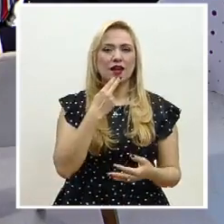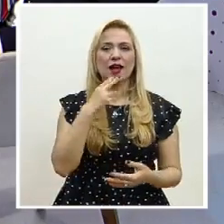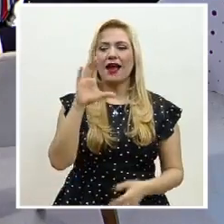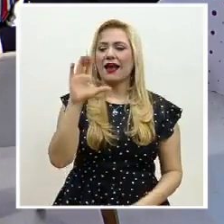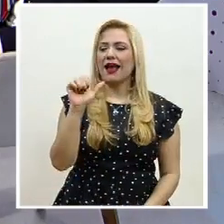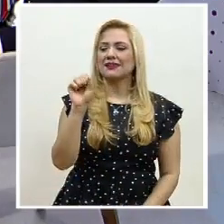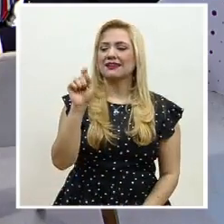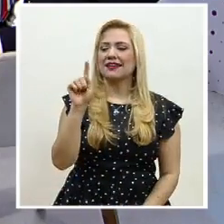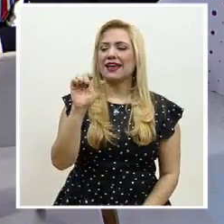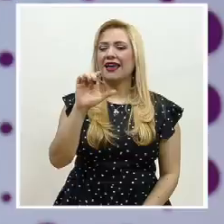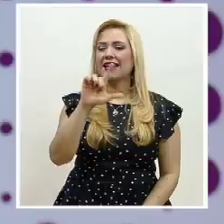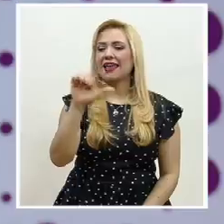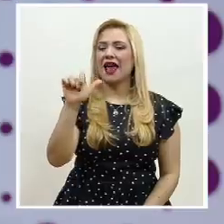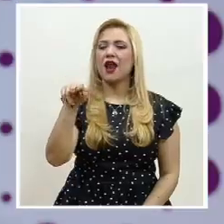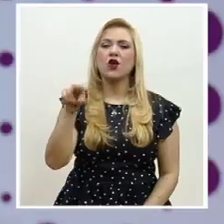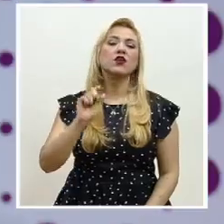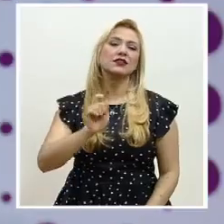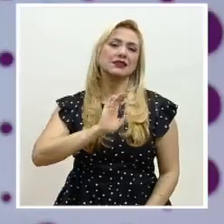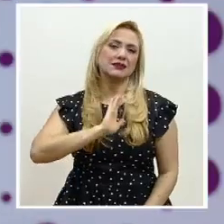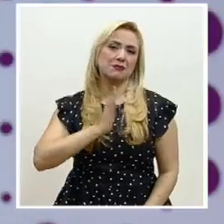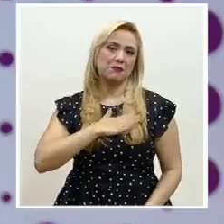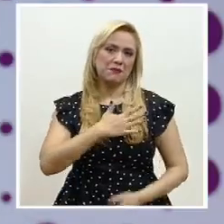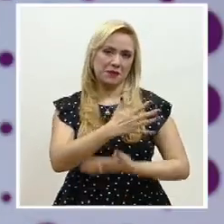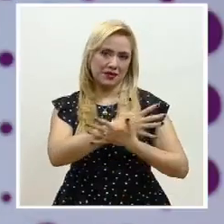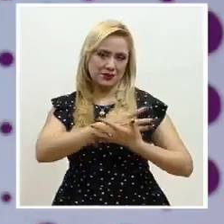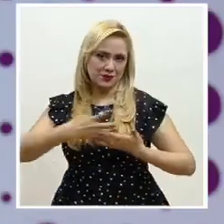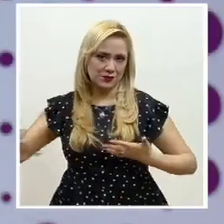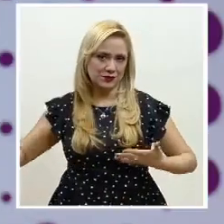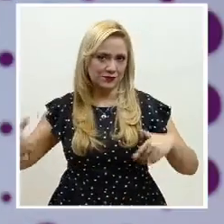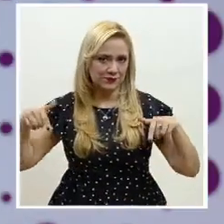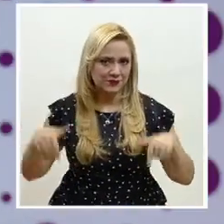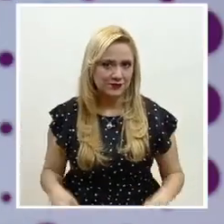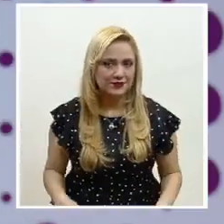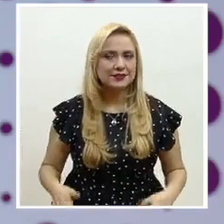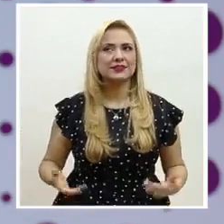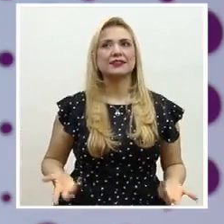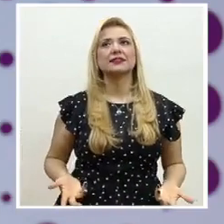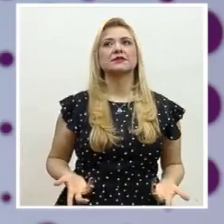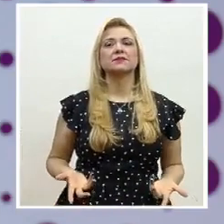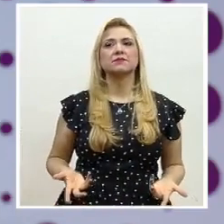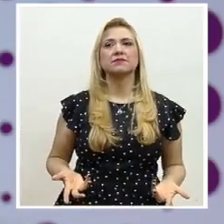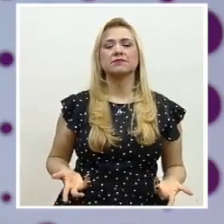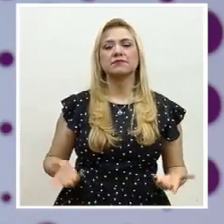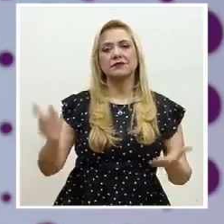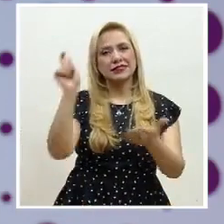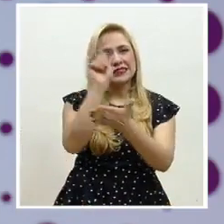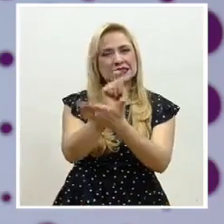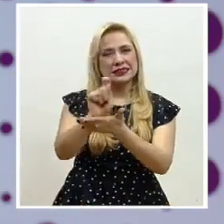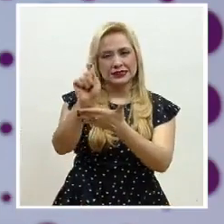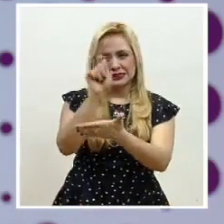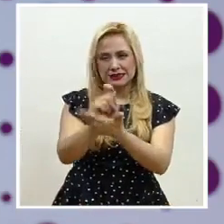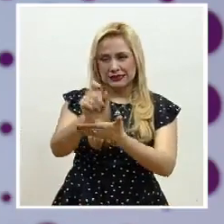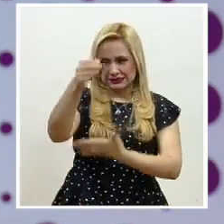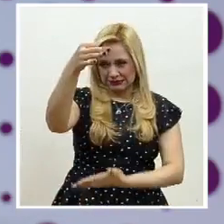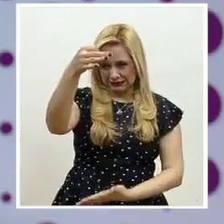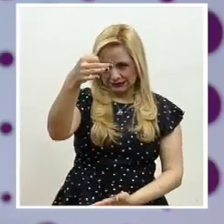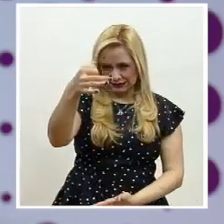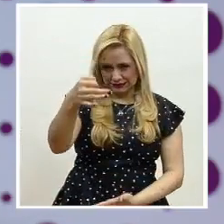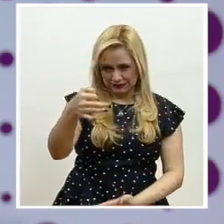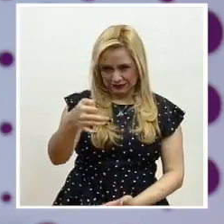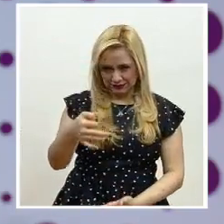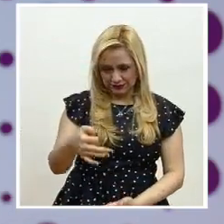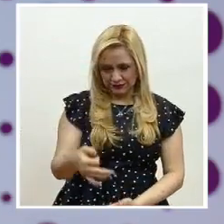castellano, porque al menos pues es el que manejamos. Y cómo ese lenguaje, muy bien redactado y muy bien argumentado, va a